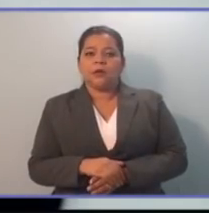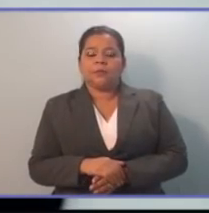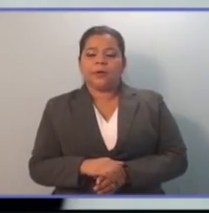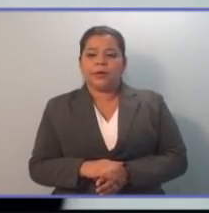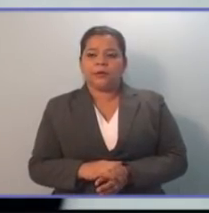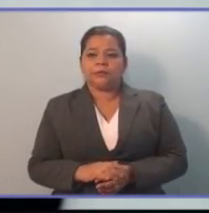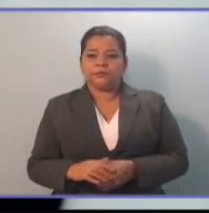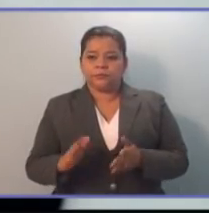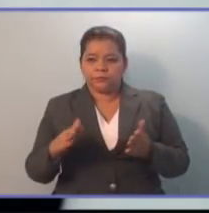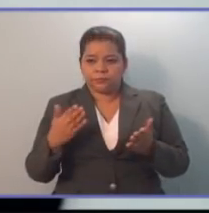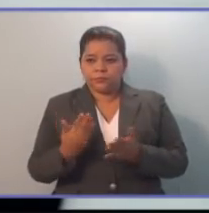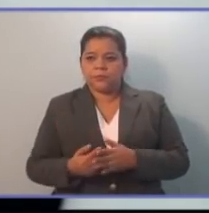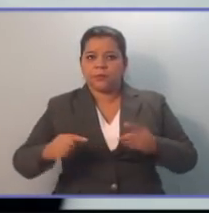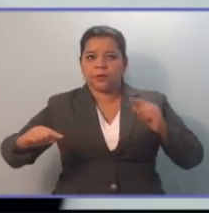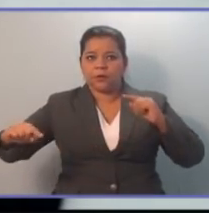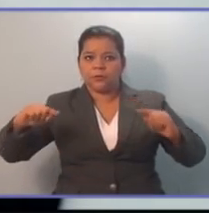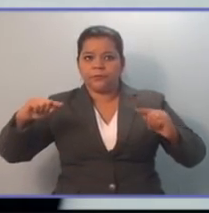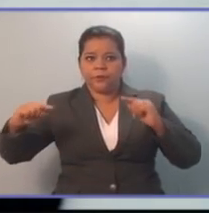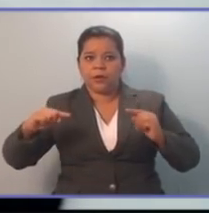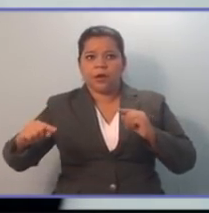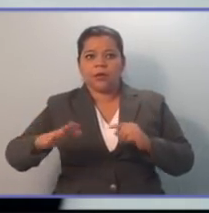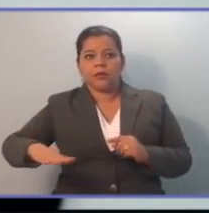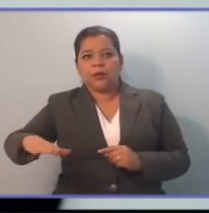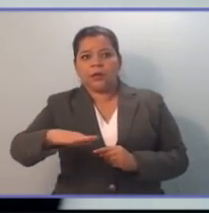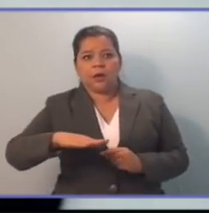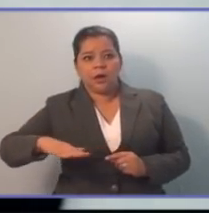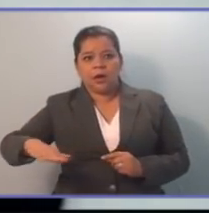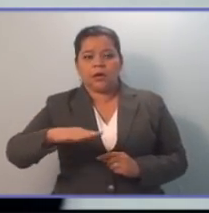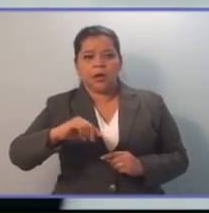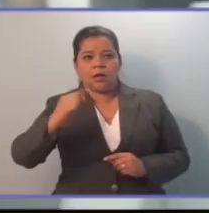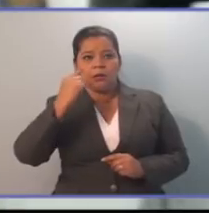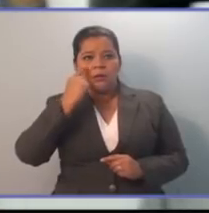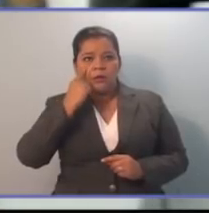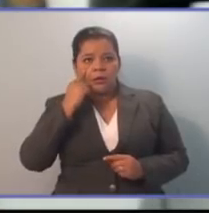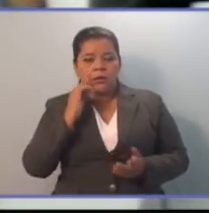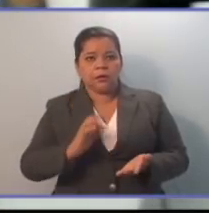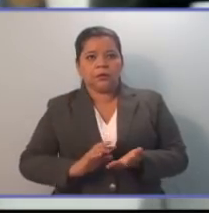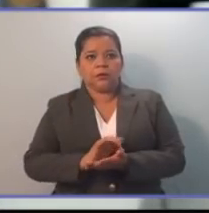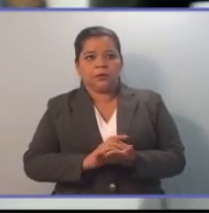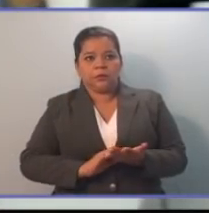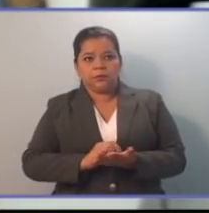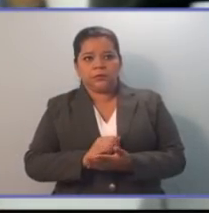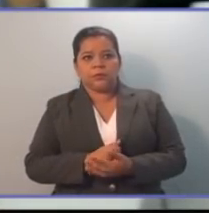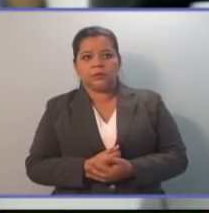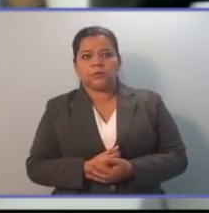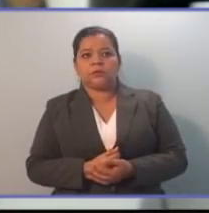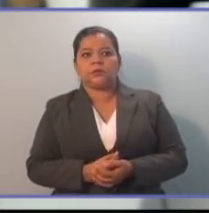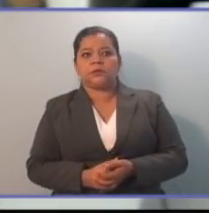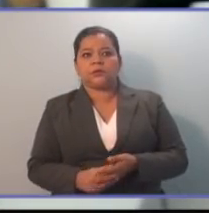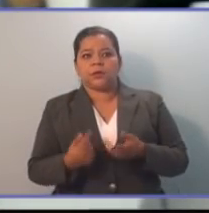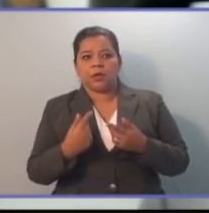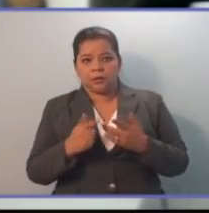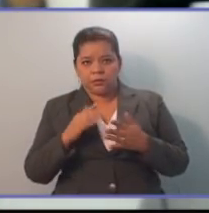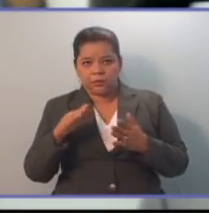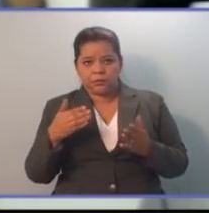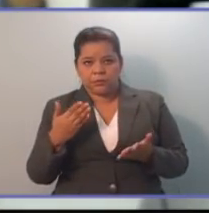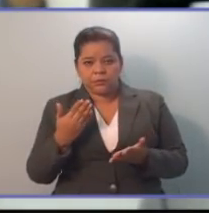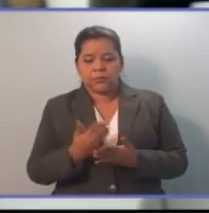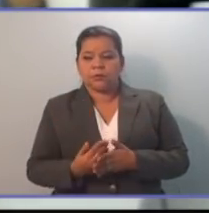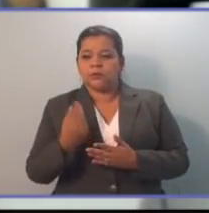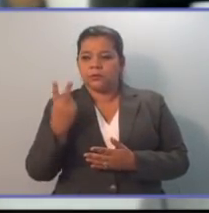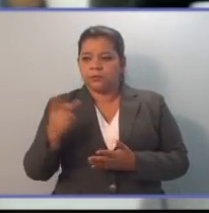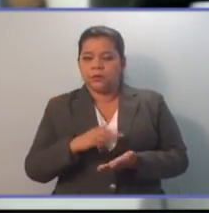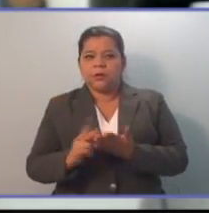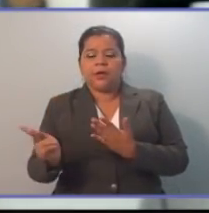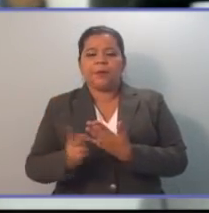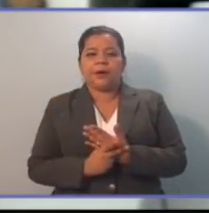jefa del Departamento de Auditoría Judicial. Bajo mi supervisión también estaban otros 2